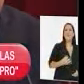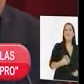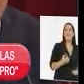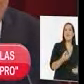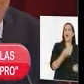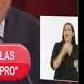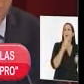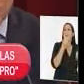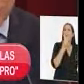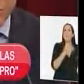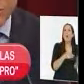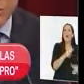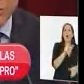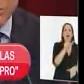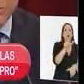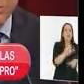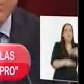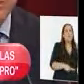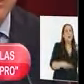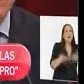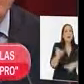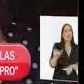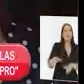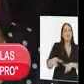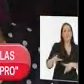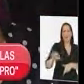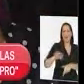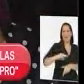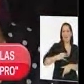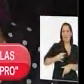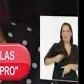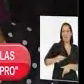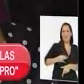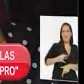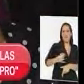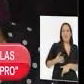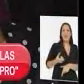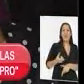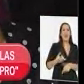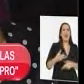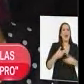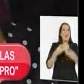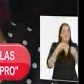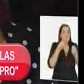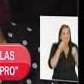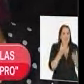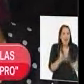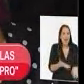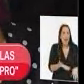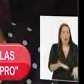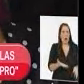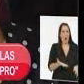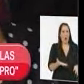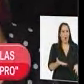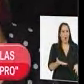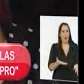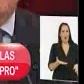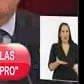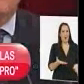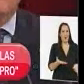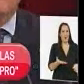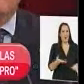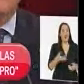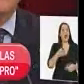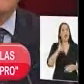también sobre todas las leyes que se sancionaron. Eso tiene que ver con una pericia política que hubo en el manejo del Parlamento, que